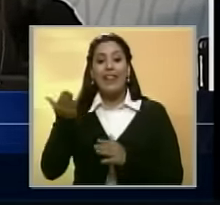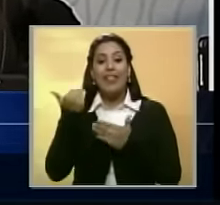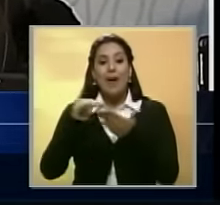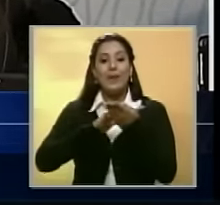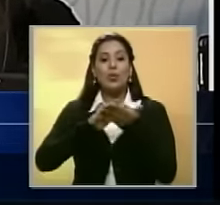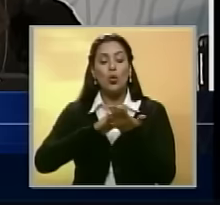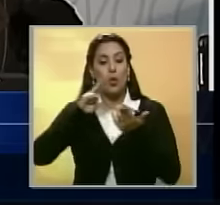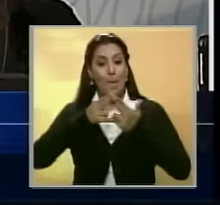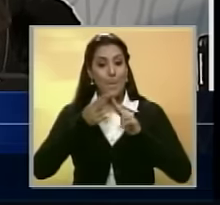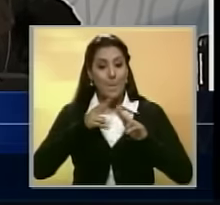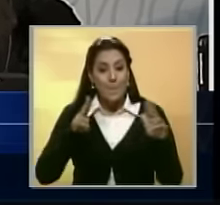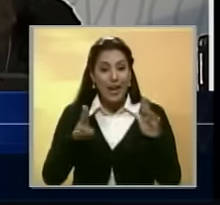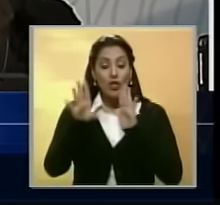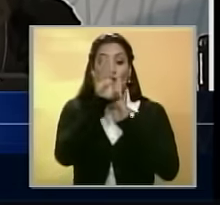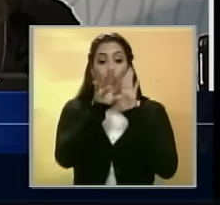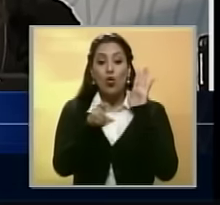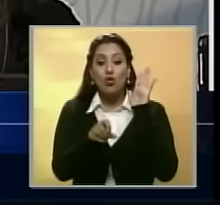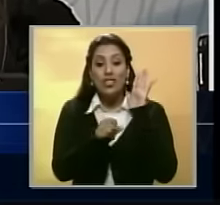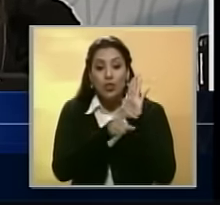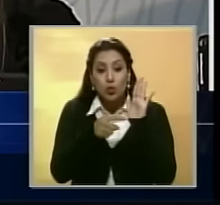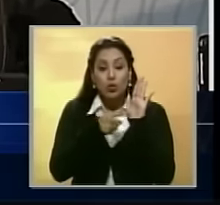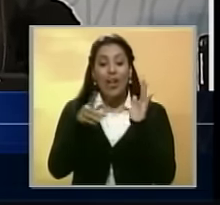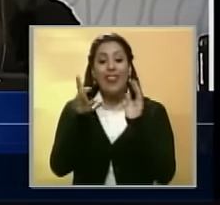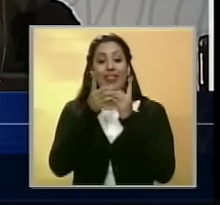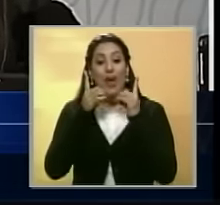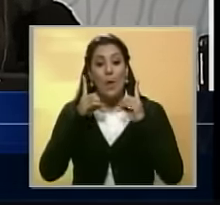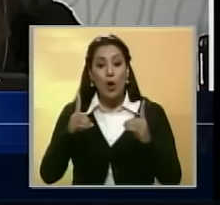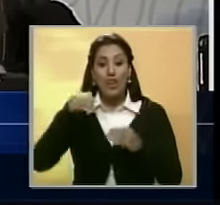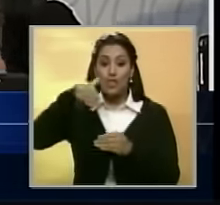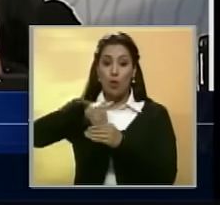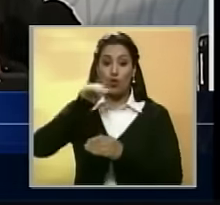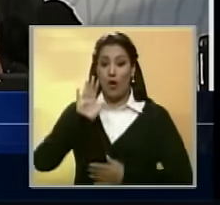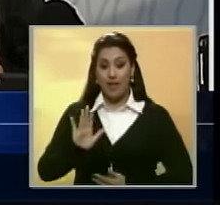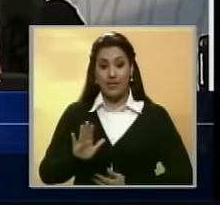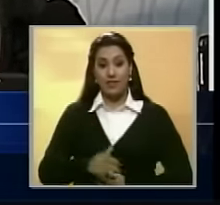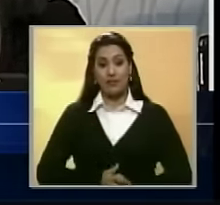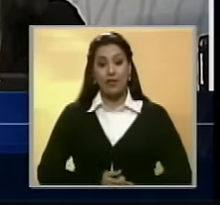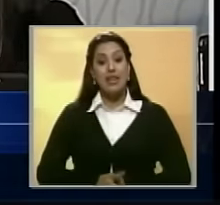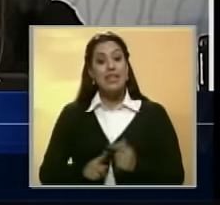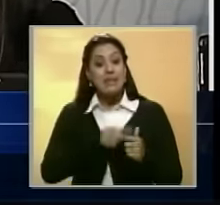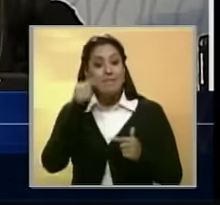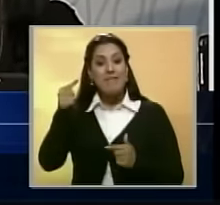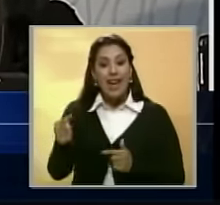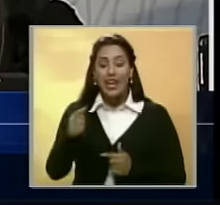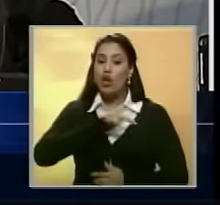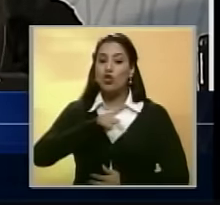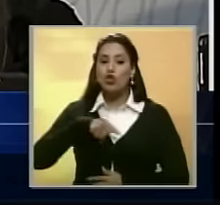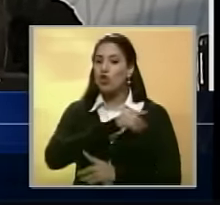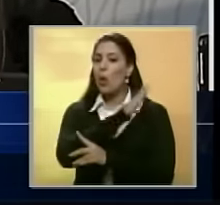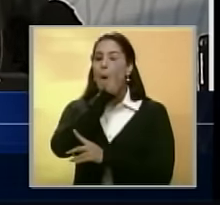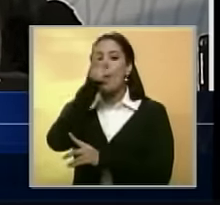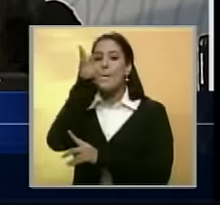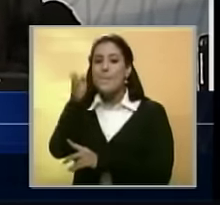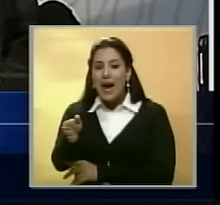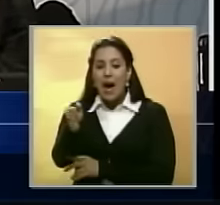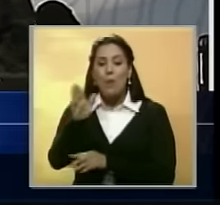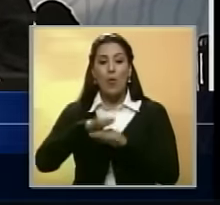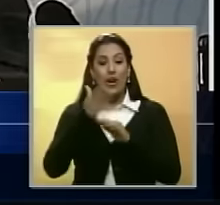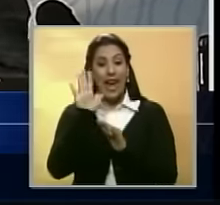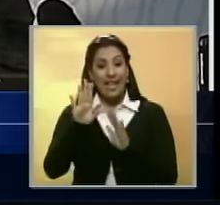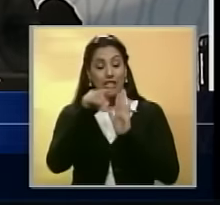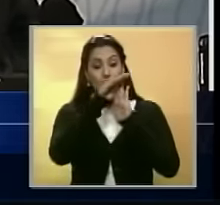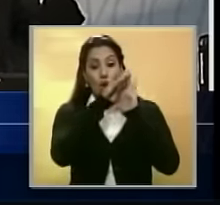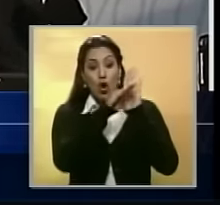solución pacífica, constitucional, democrática y electoral. Y el día de mañana nos vamos a movilizar porque de acuerdo